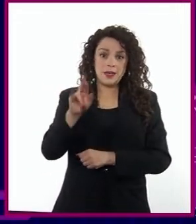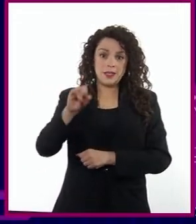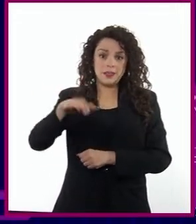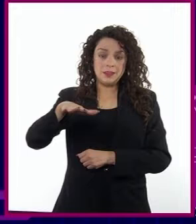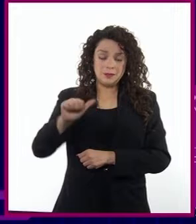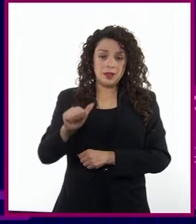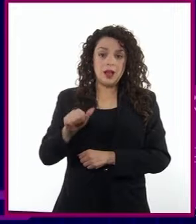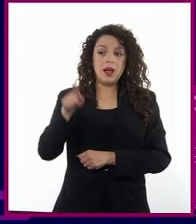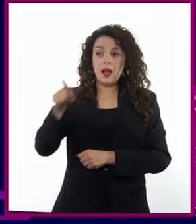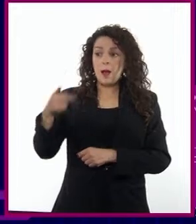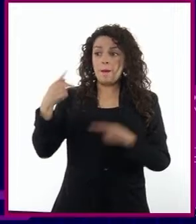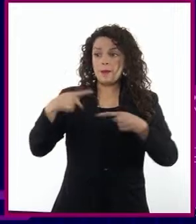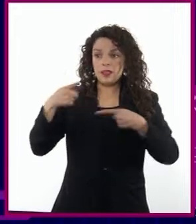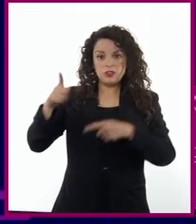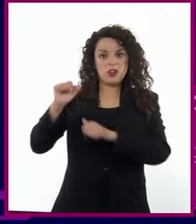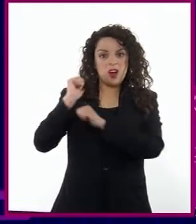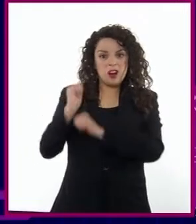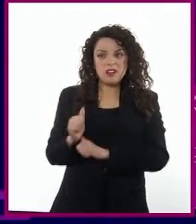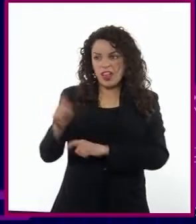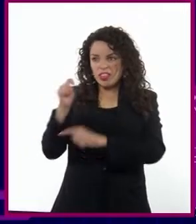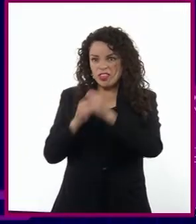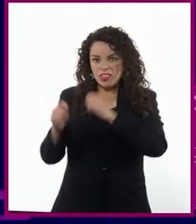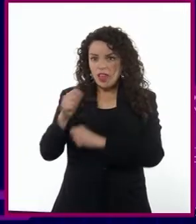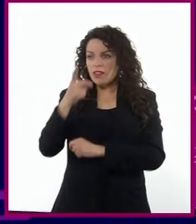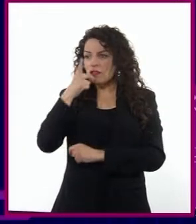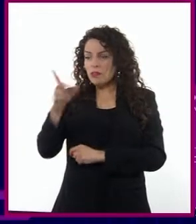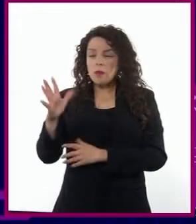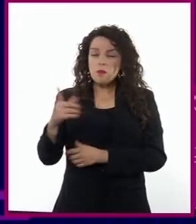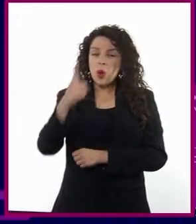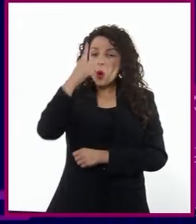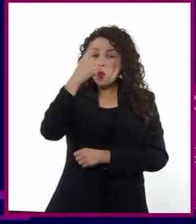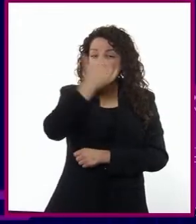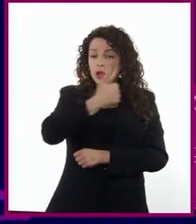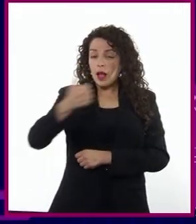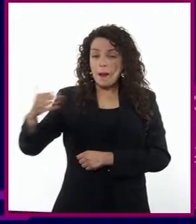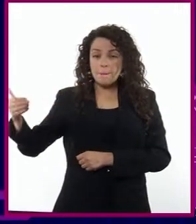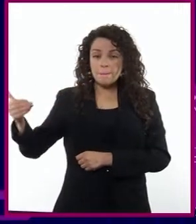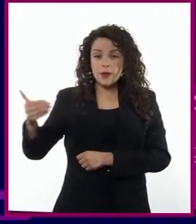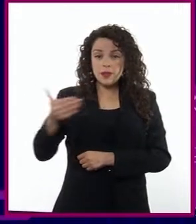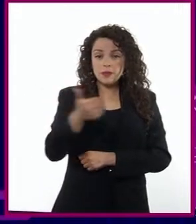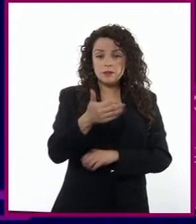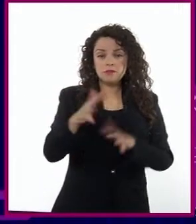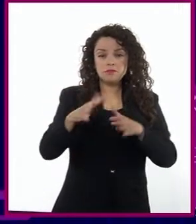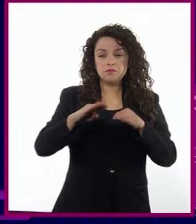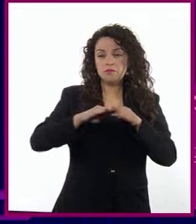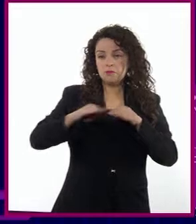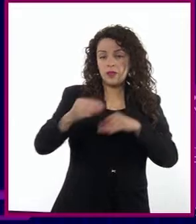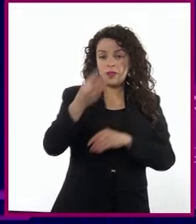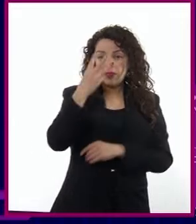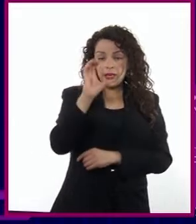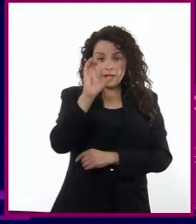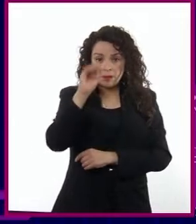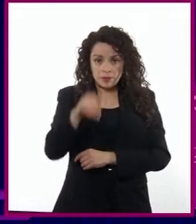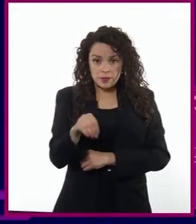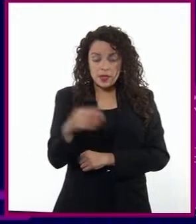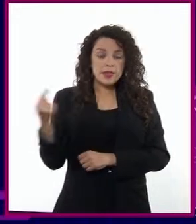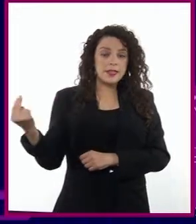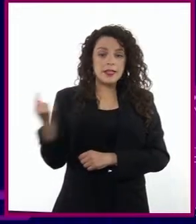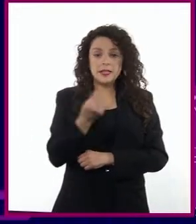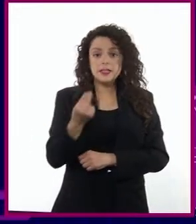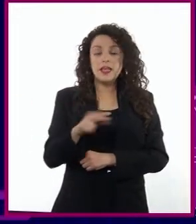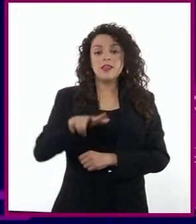el encargado mencionó que por cada pez que aproximadamente mide 3 centímetros de largo, se